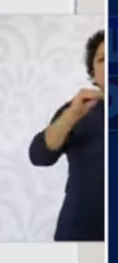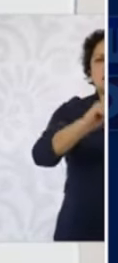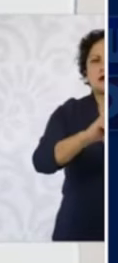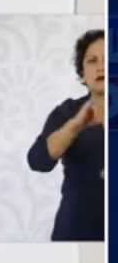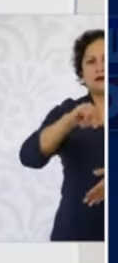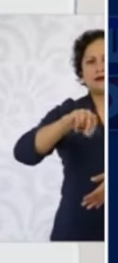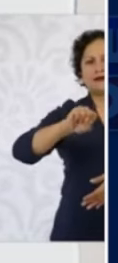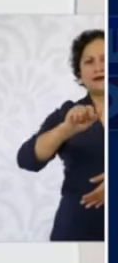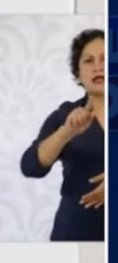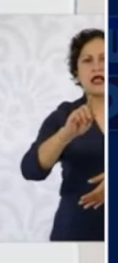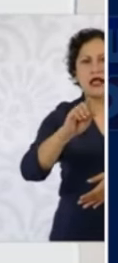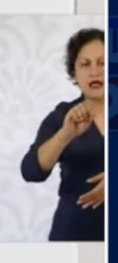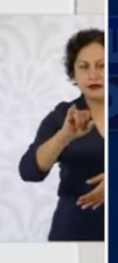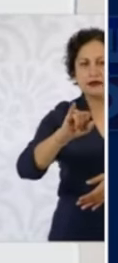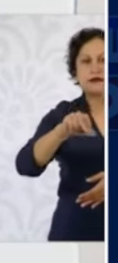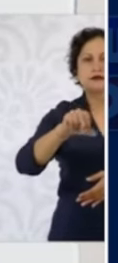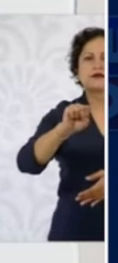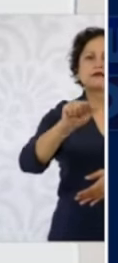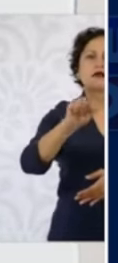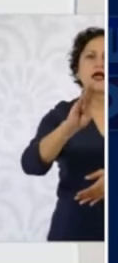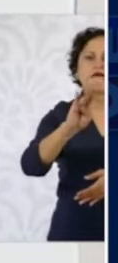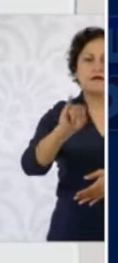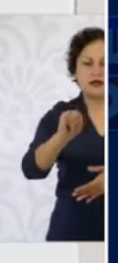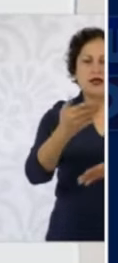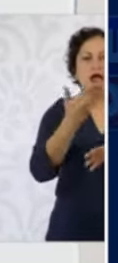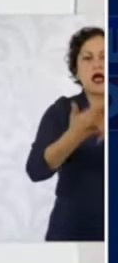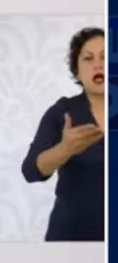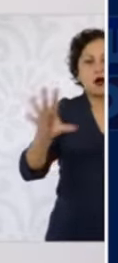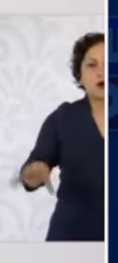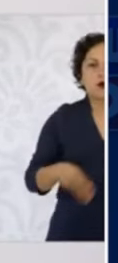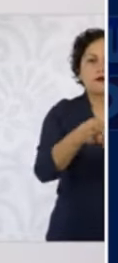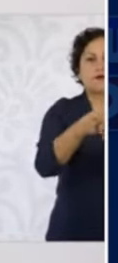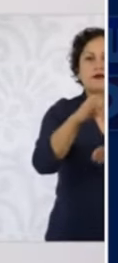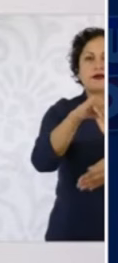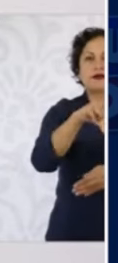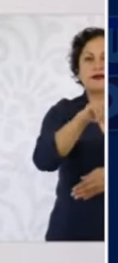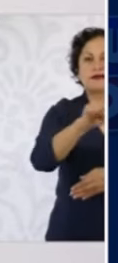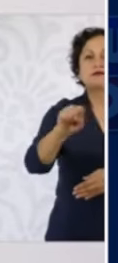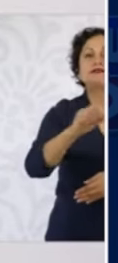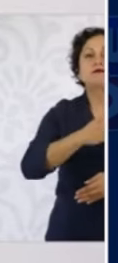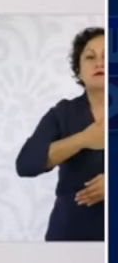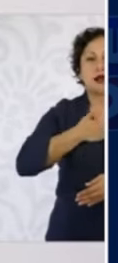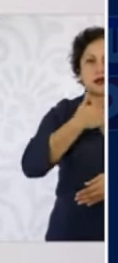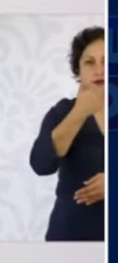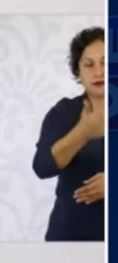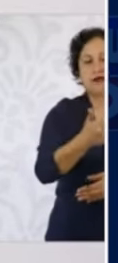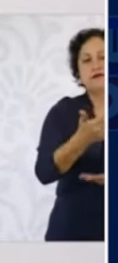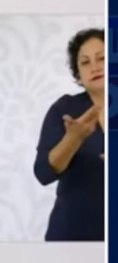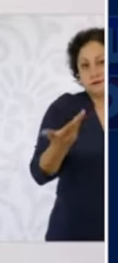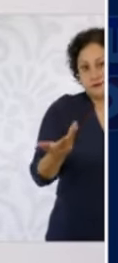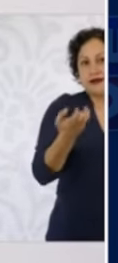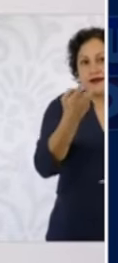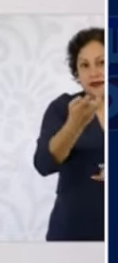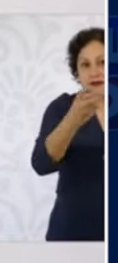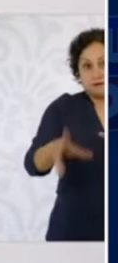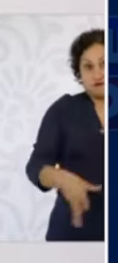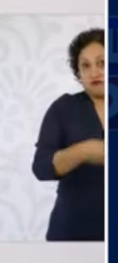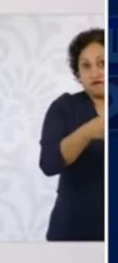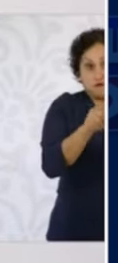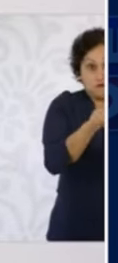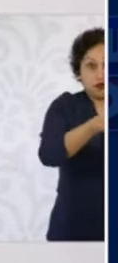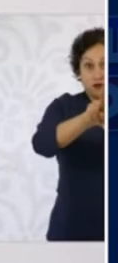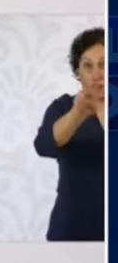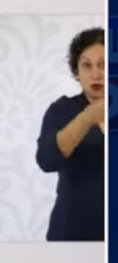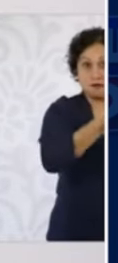república que ya están en el IMS viene estar en el IMS bienestar entonces hay que sumarle al presupuesto de salud lo que está